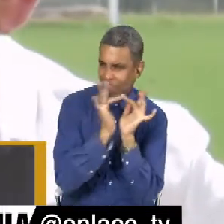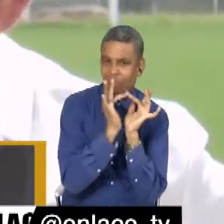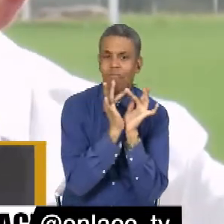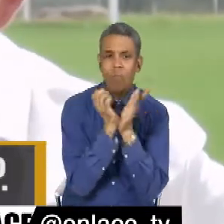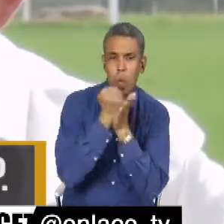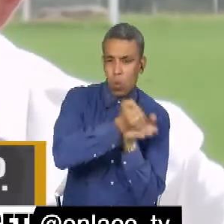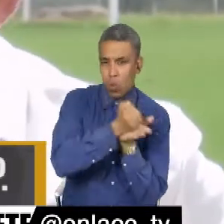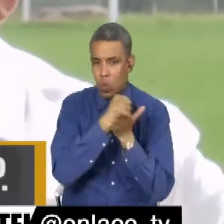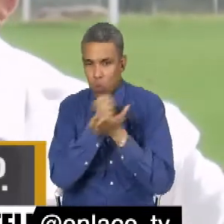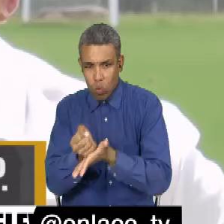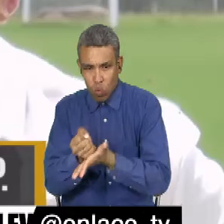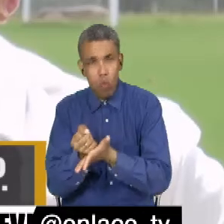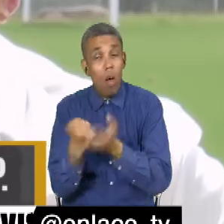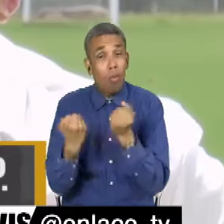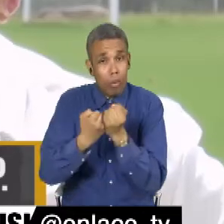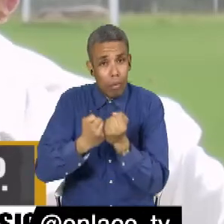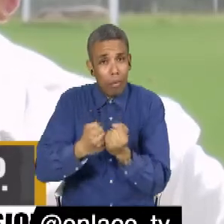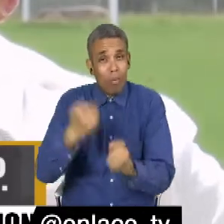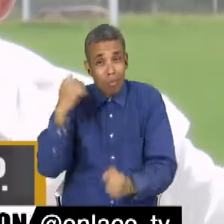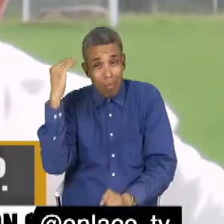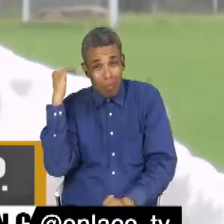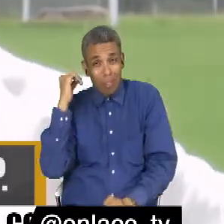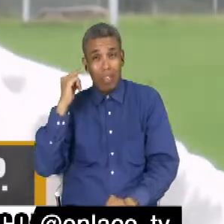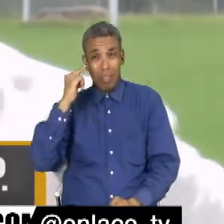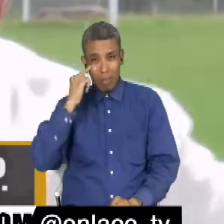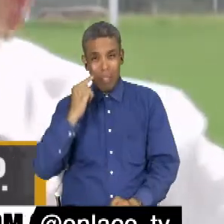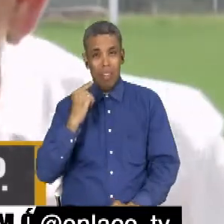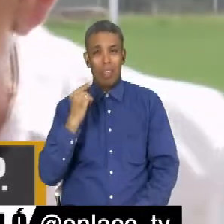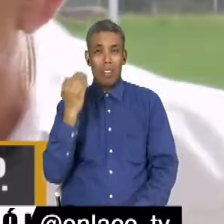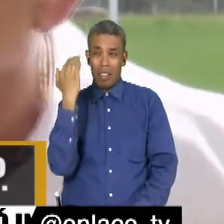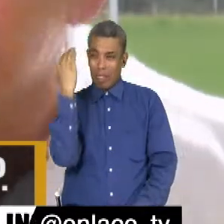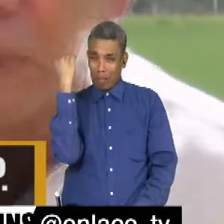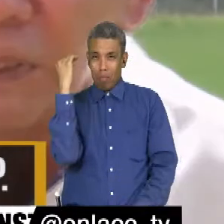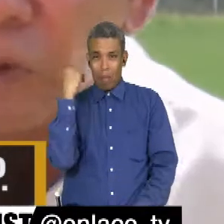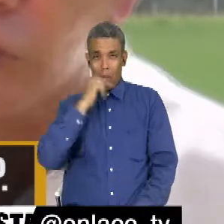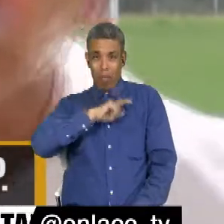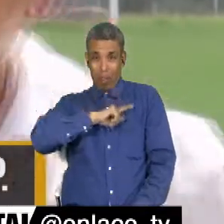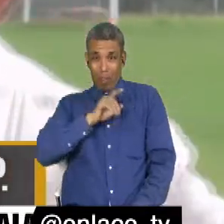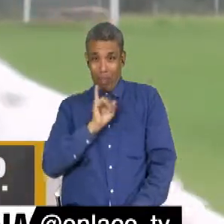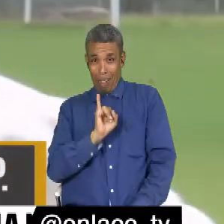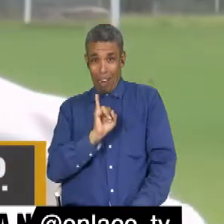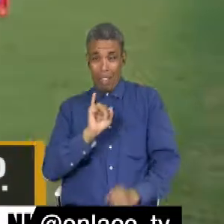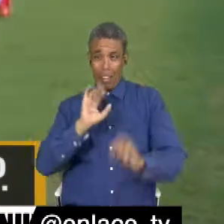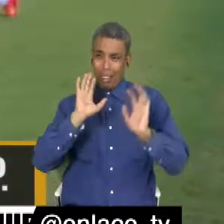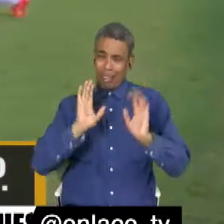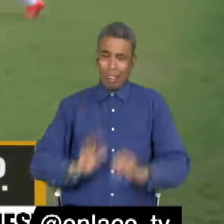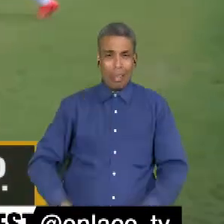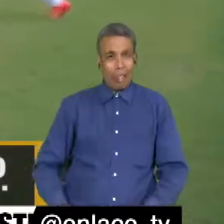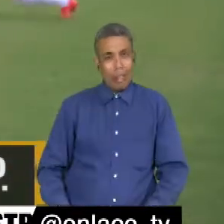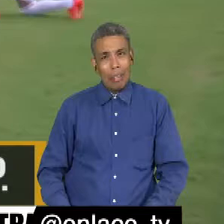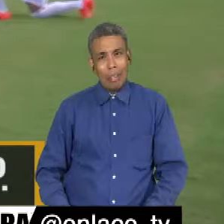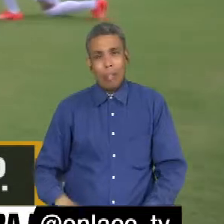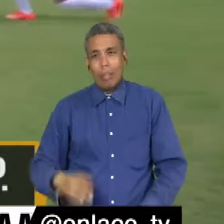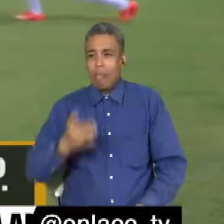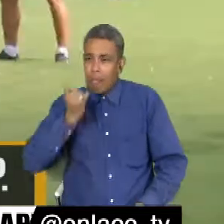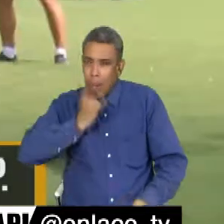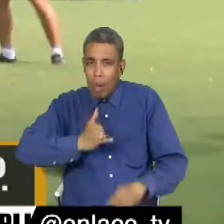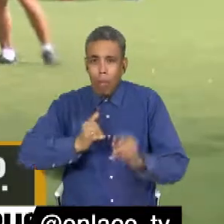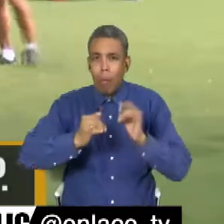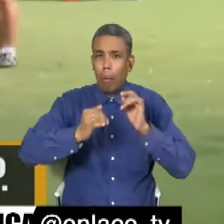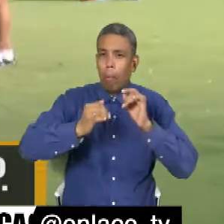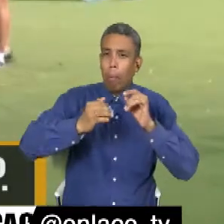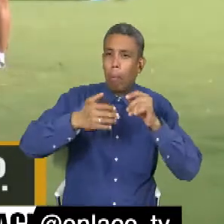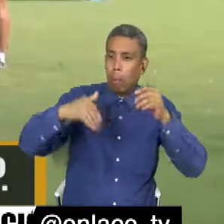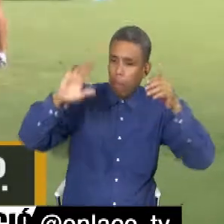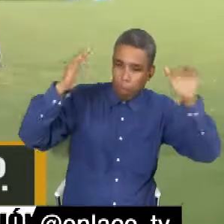mañana contra Medellín. Hay que entender que es tan importante el que hace el pase de gol como el que hace el gol. Confía el técnico Bernal en que sus